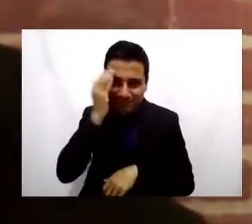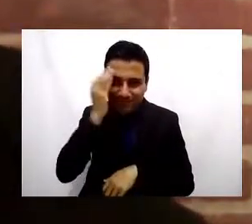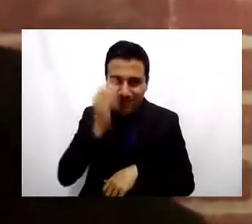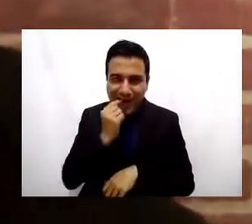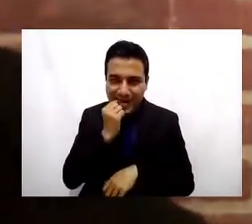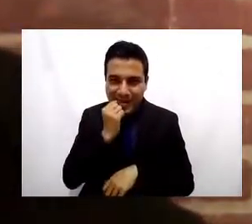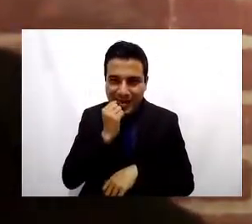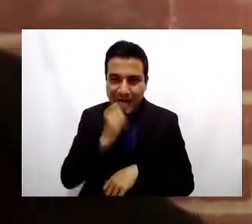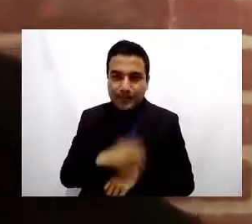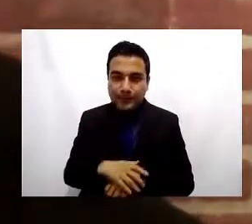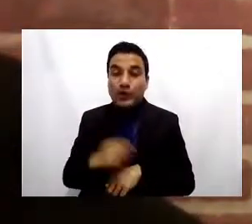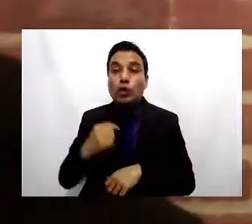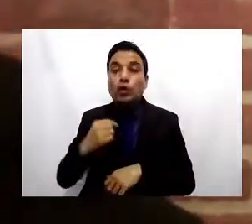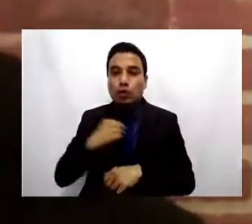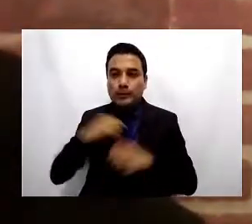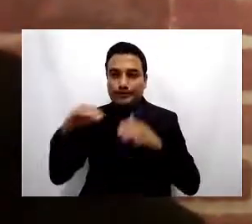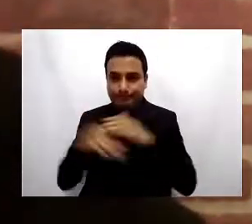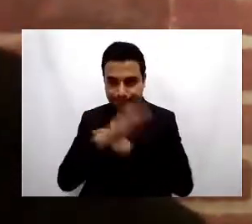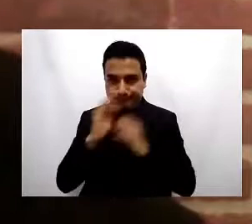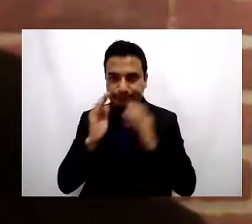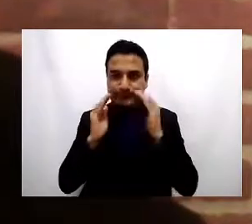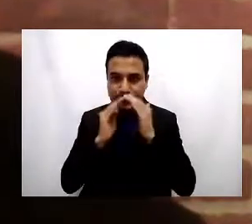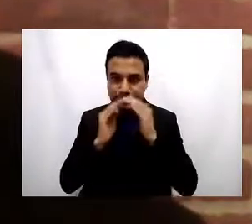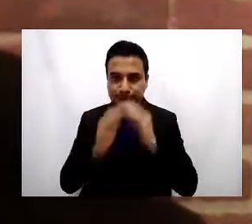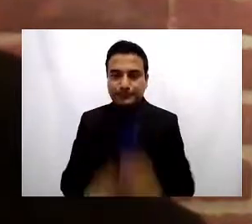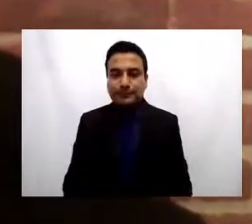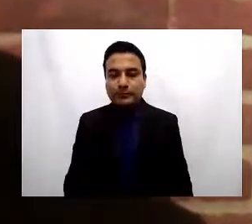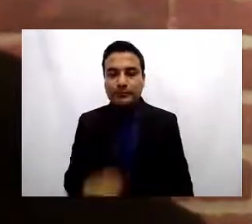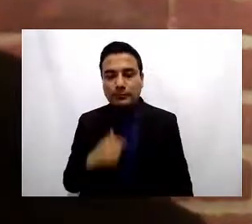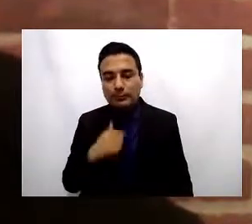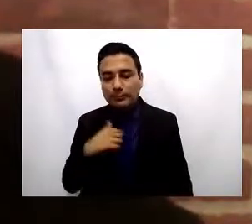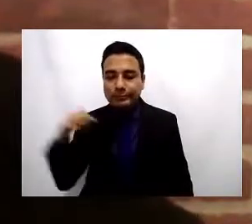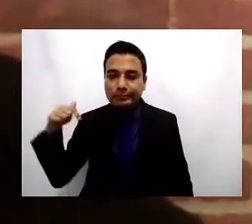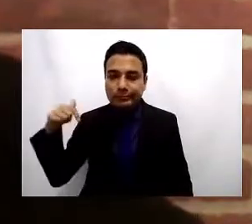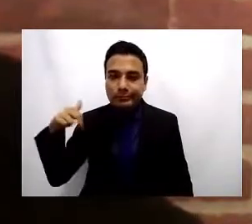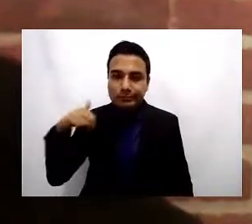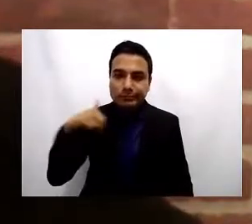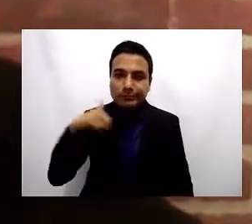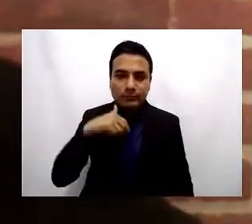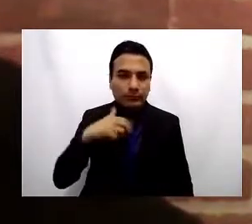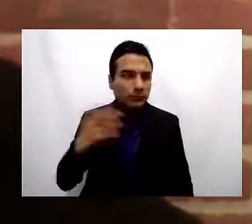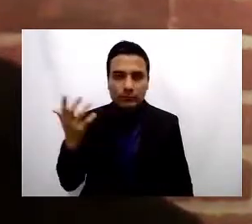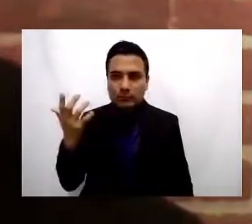Llegás a tu casa, tu pareja no está,